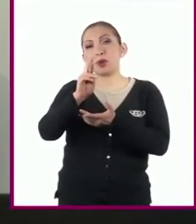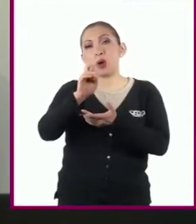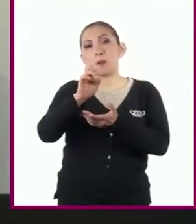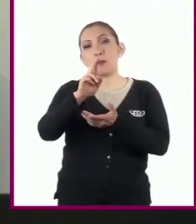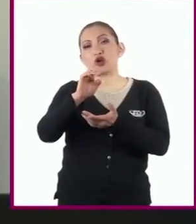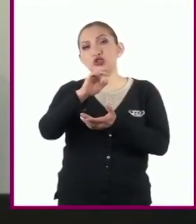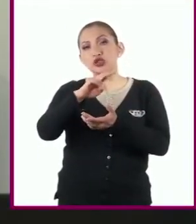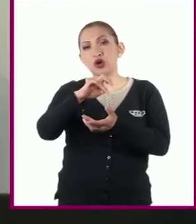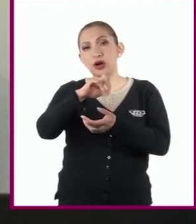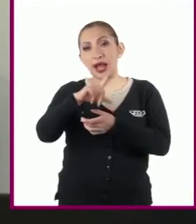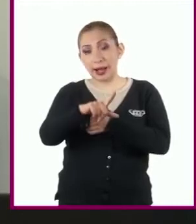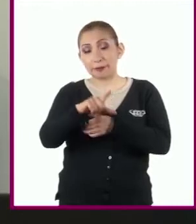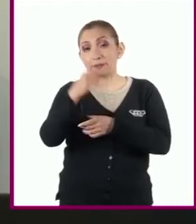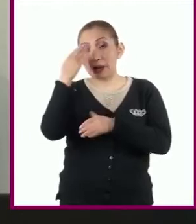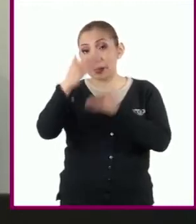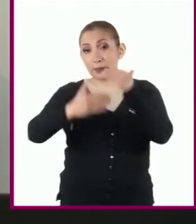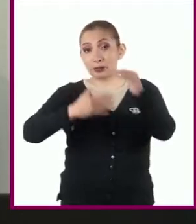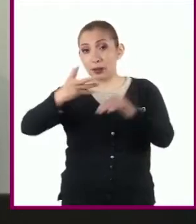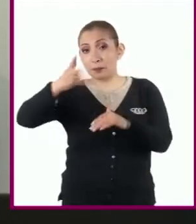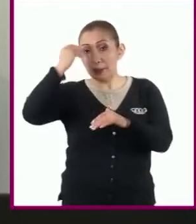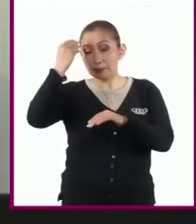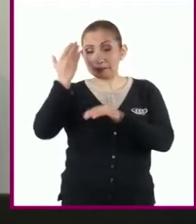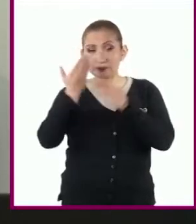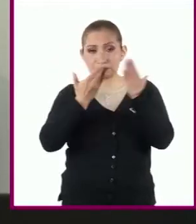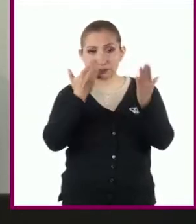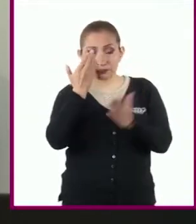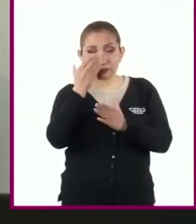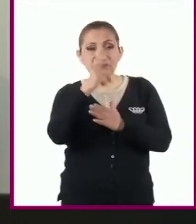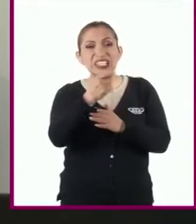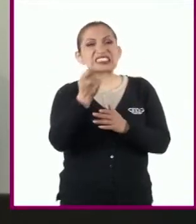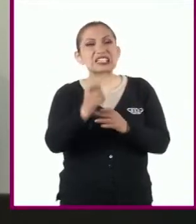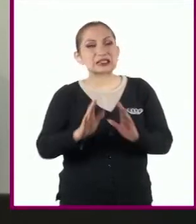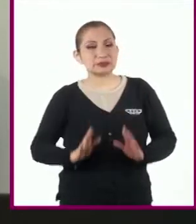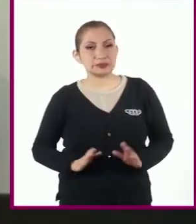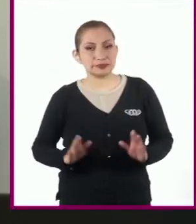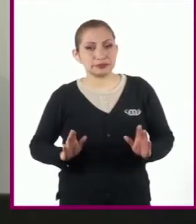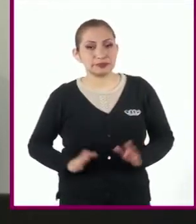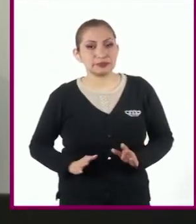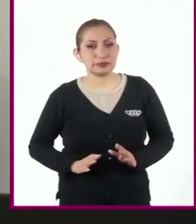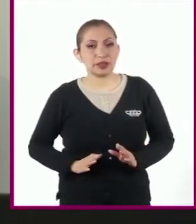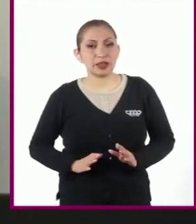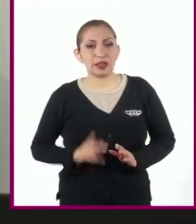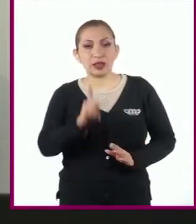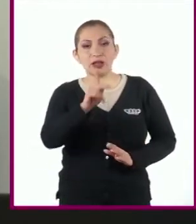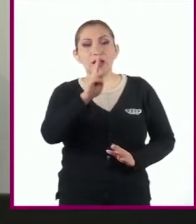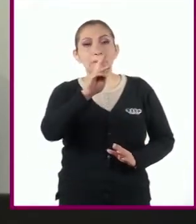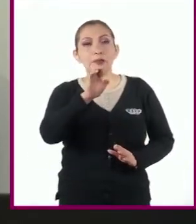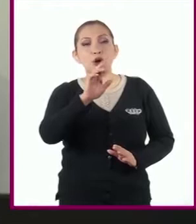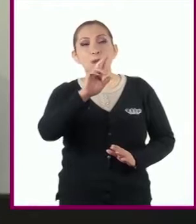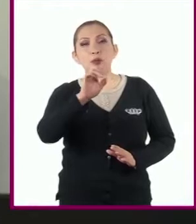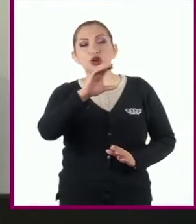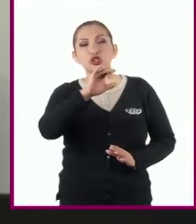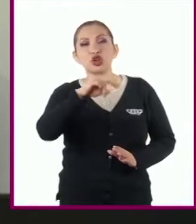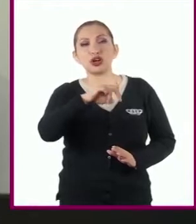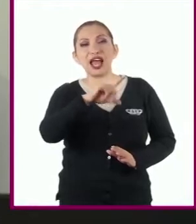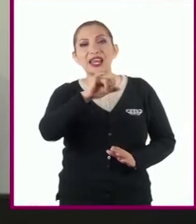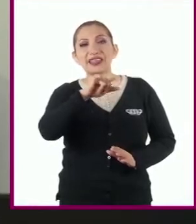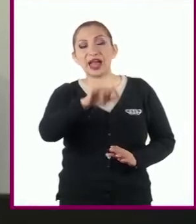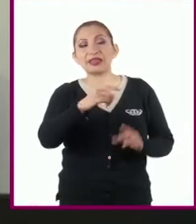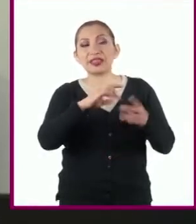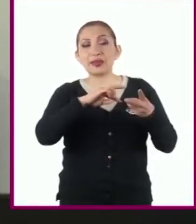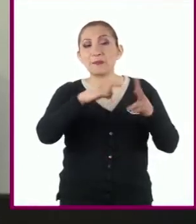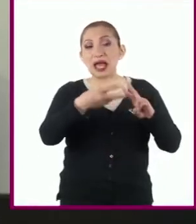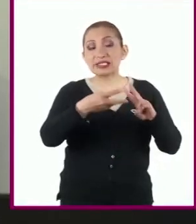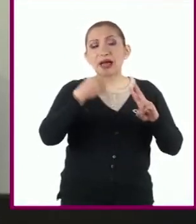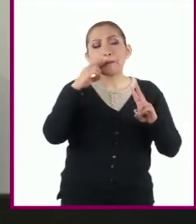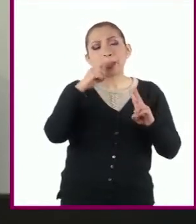Para avanzar en su aprendizaje, estudiaremos las características de la proporcionalidad inversa. Distinguiremos